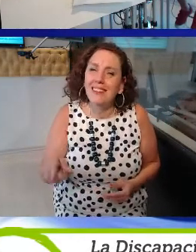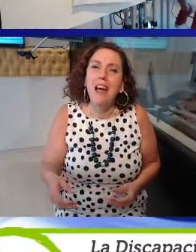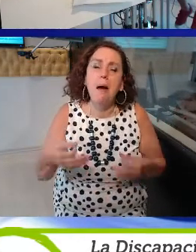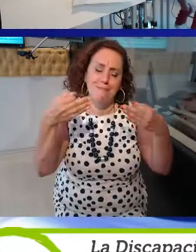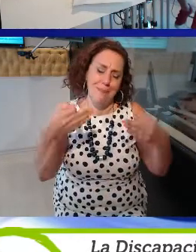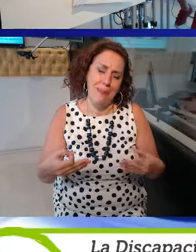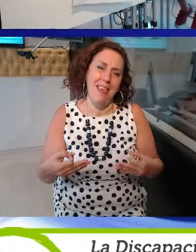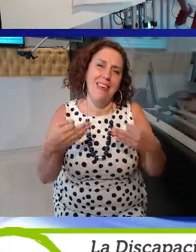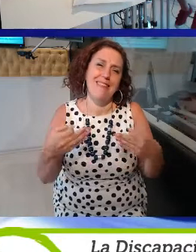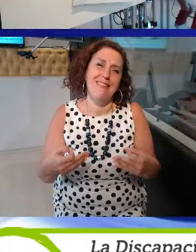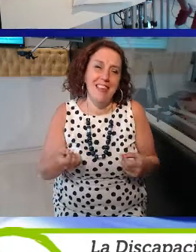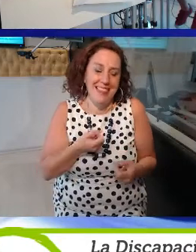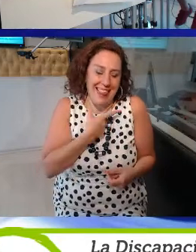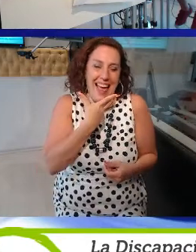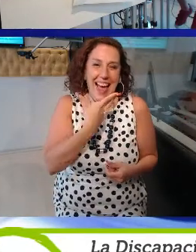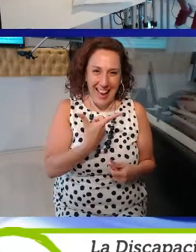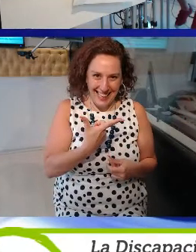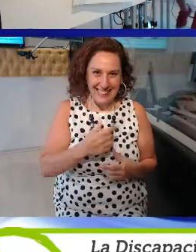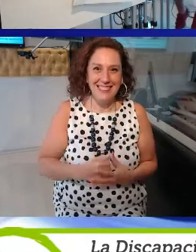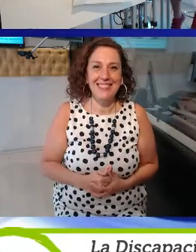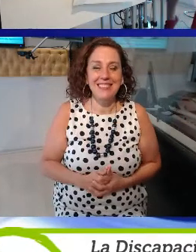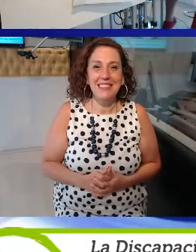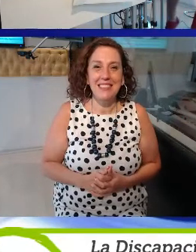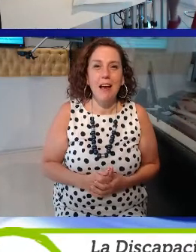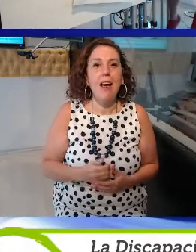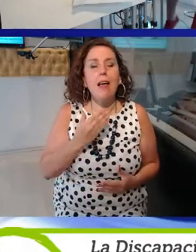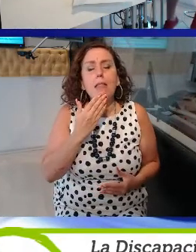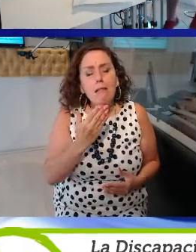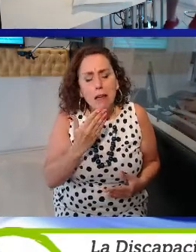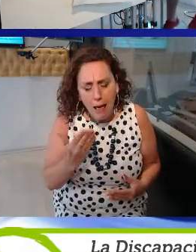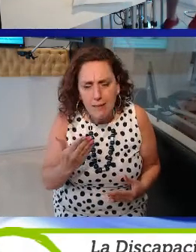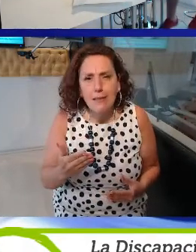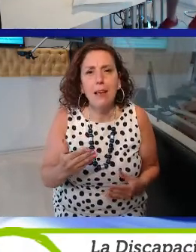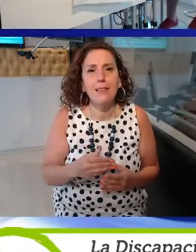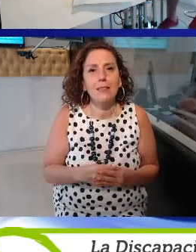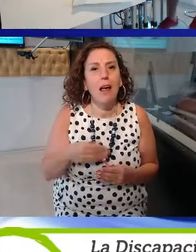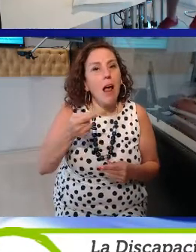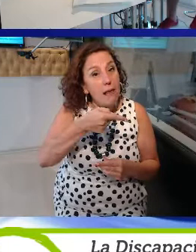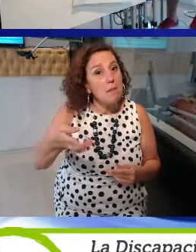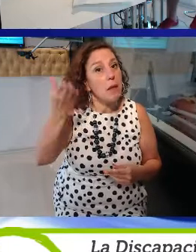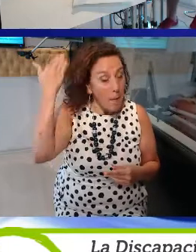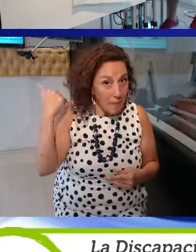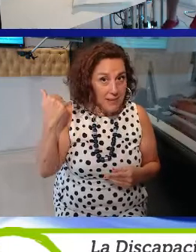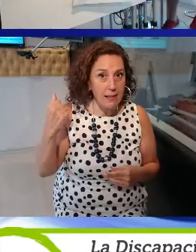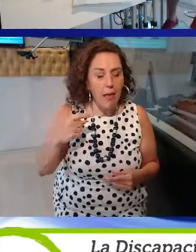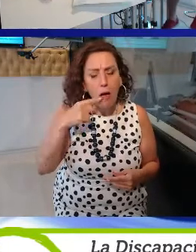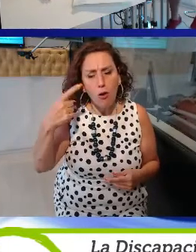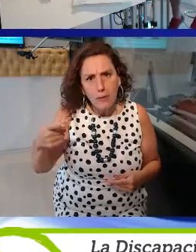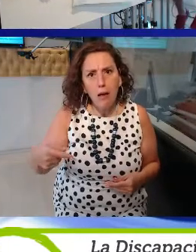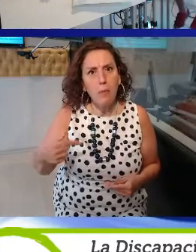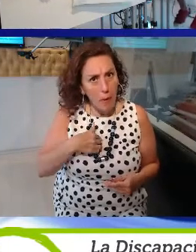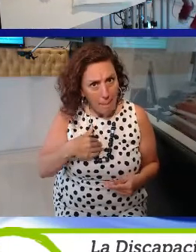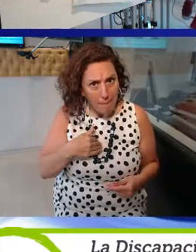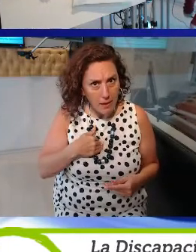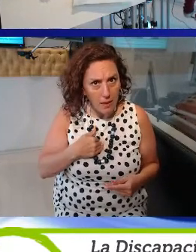cómoda. Estuvo muy divertido. Bueno, ahora, te agradecemos mucho ahora. Porque la semana pasada le contábamos a Tere que